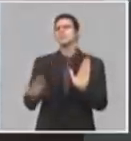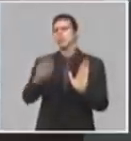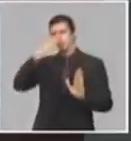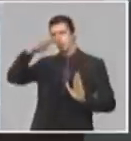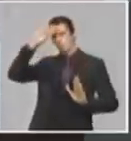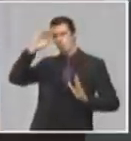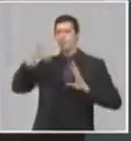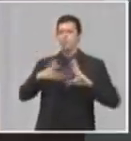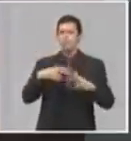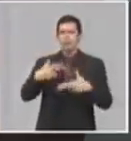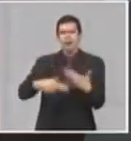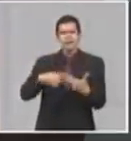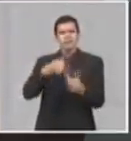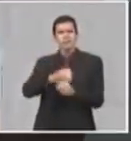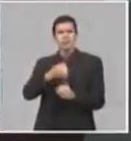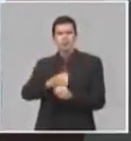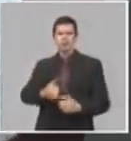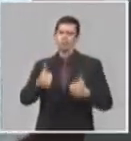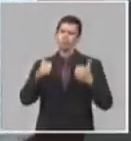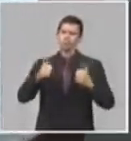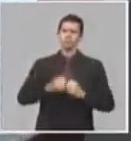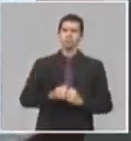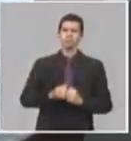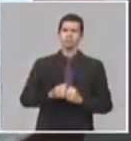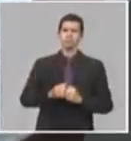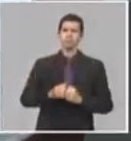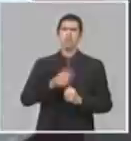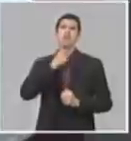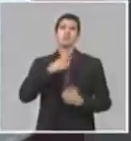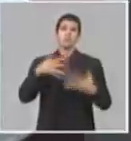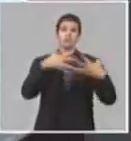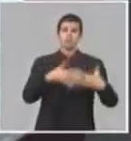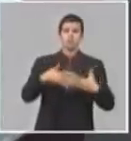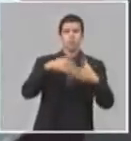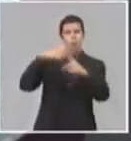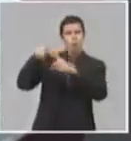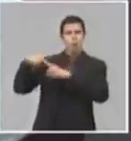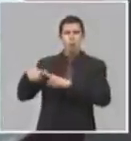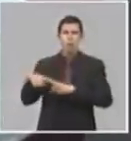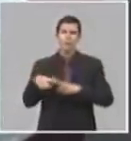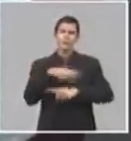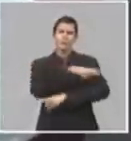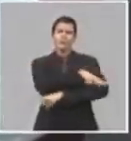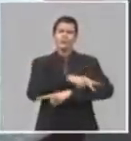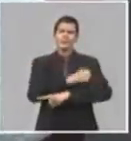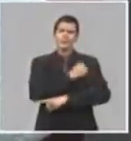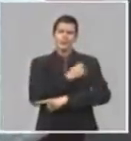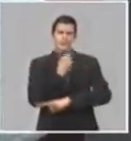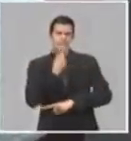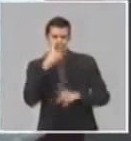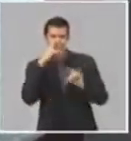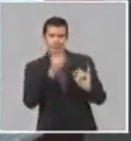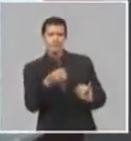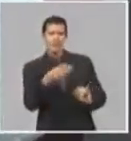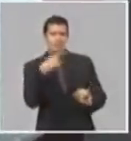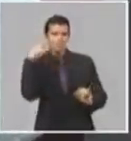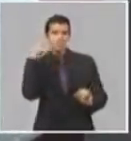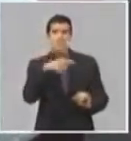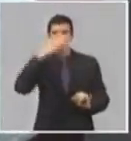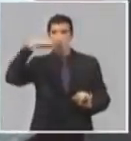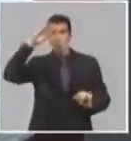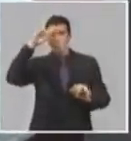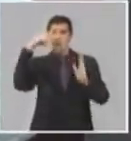más indignantes campañas de descrédito de nuestros héroes, los colaboradores de la salud.